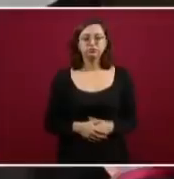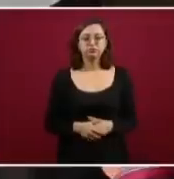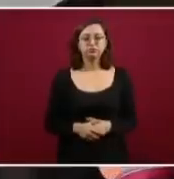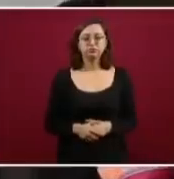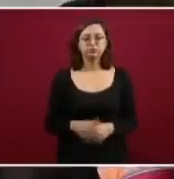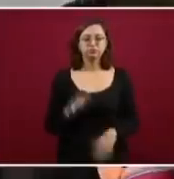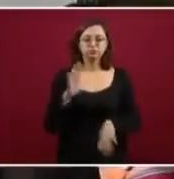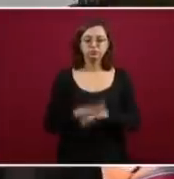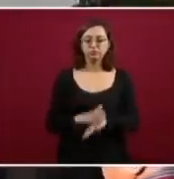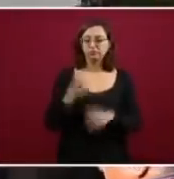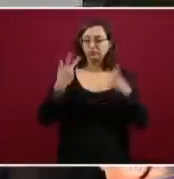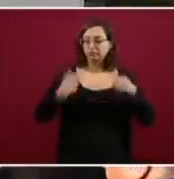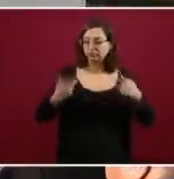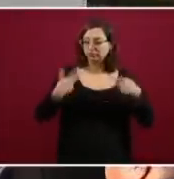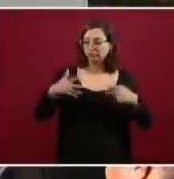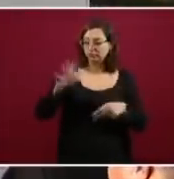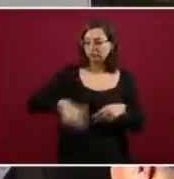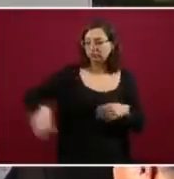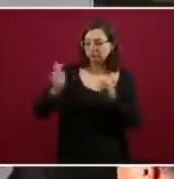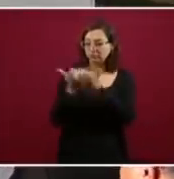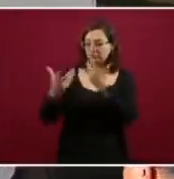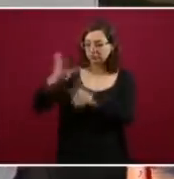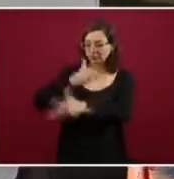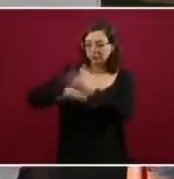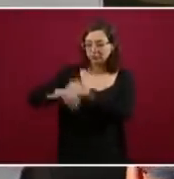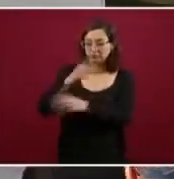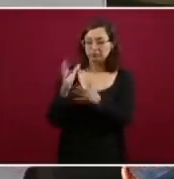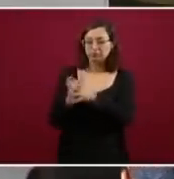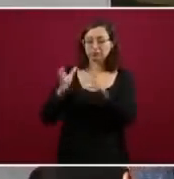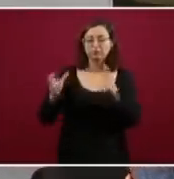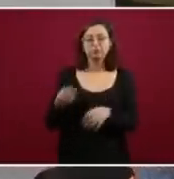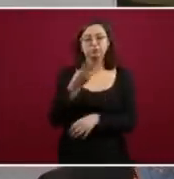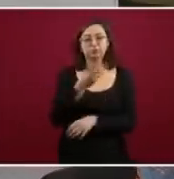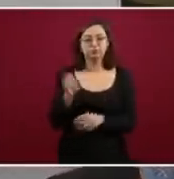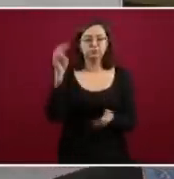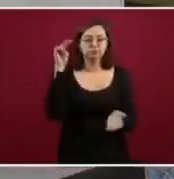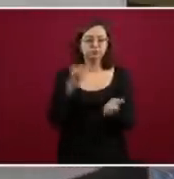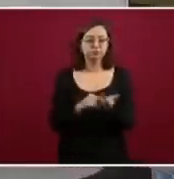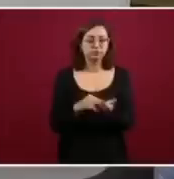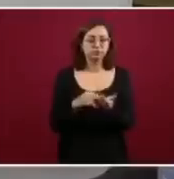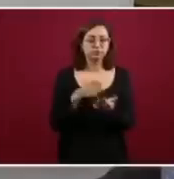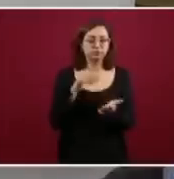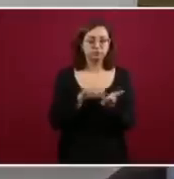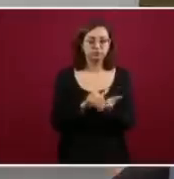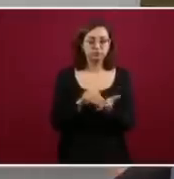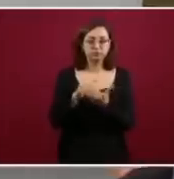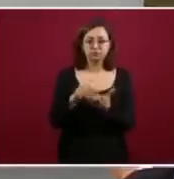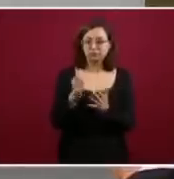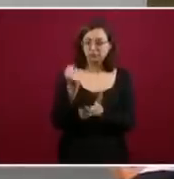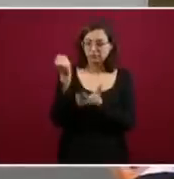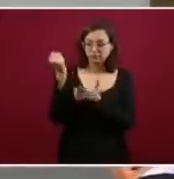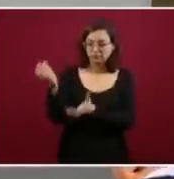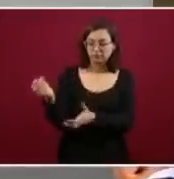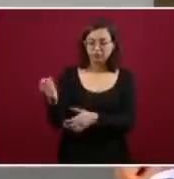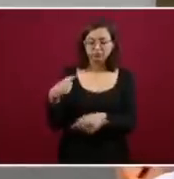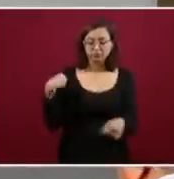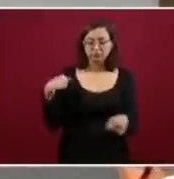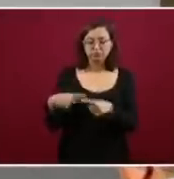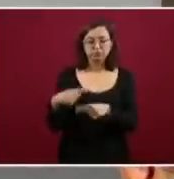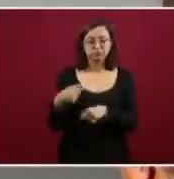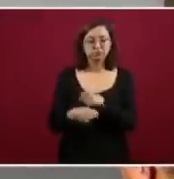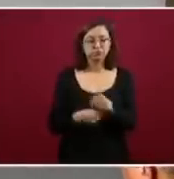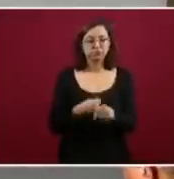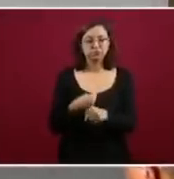a la economía popular alrededor de 300.000 millones de pesos este año